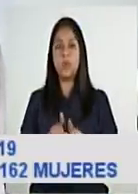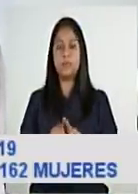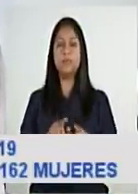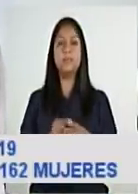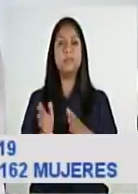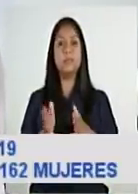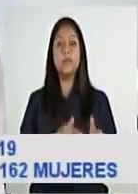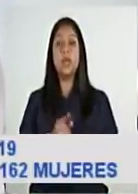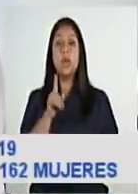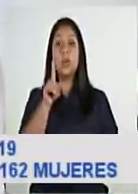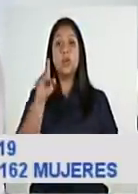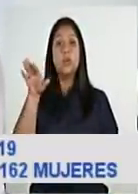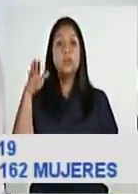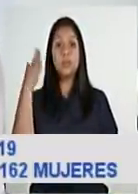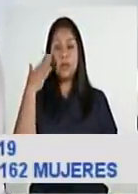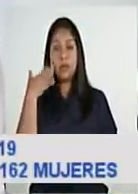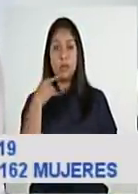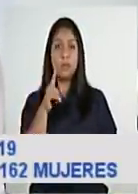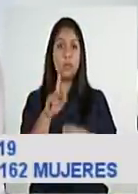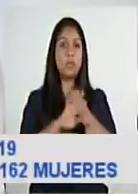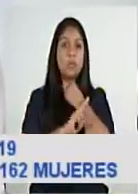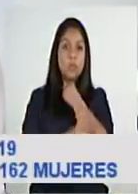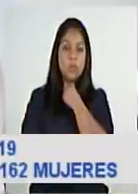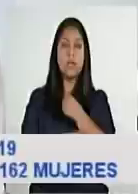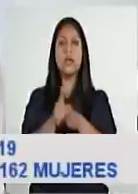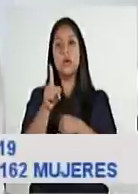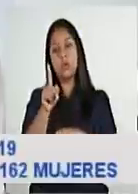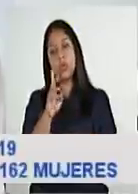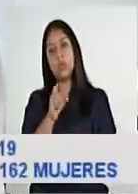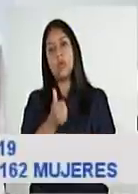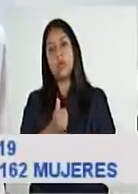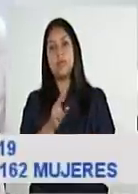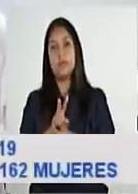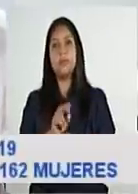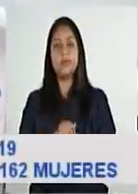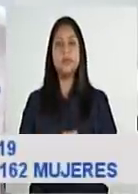también uno en Zacapa, en Huehuetenango y en Alta Verapaz.